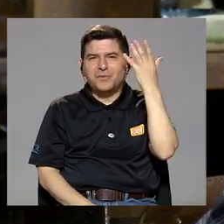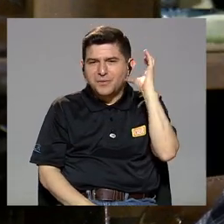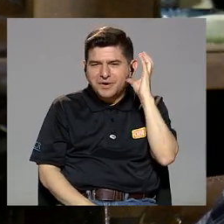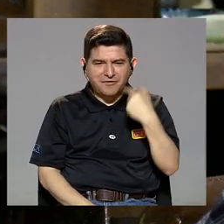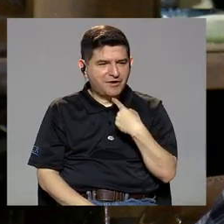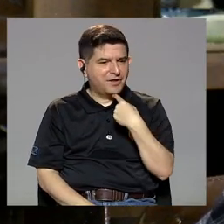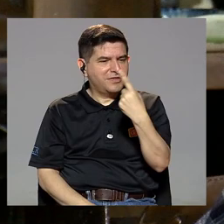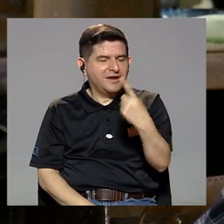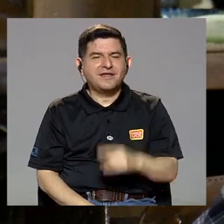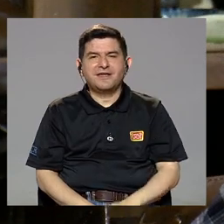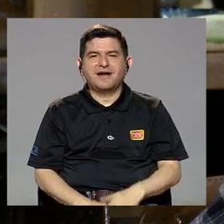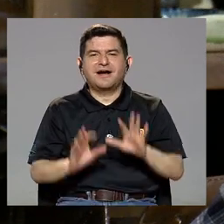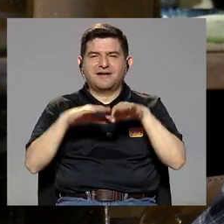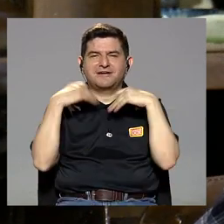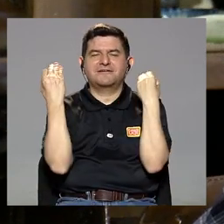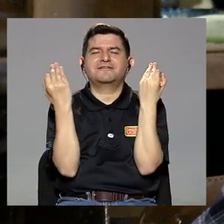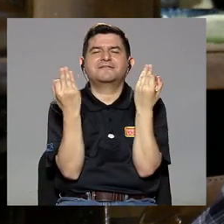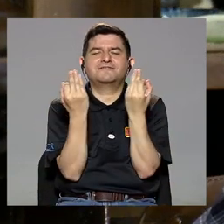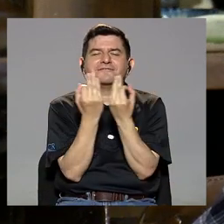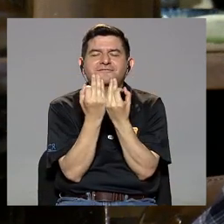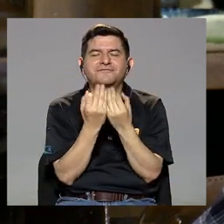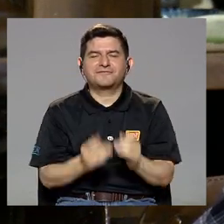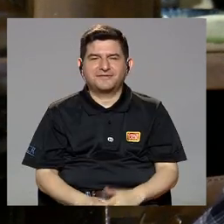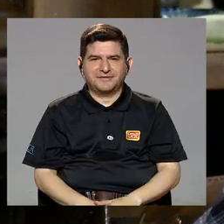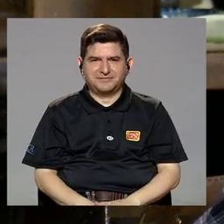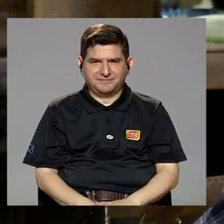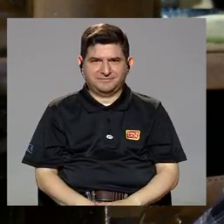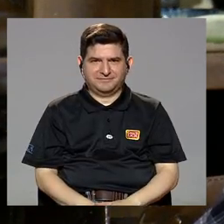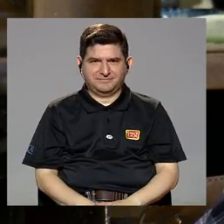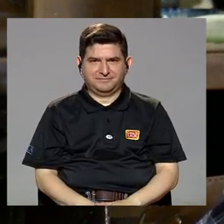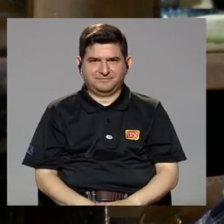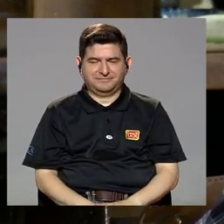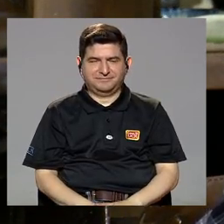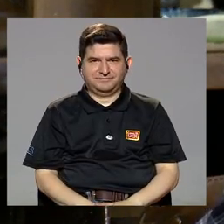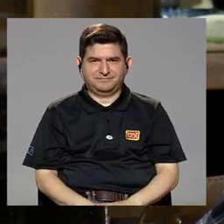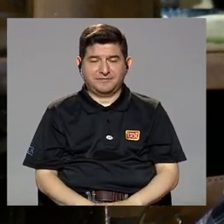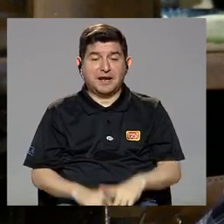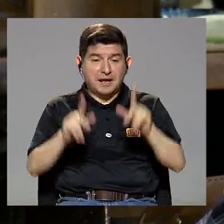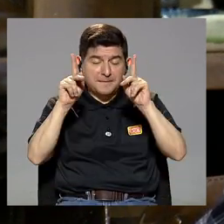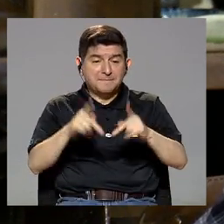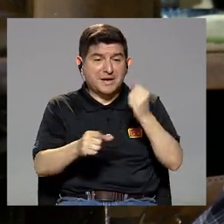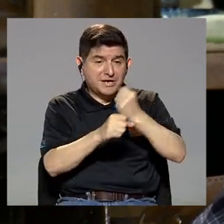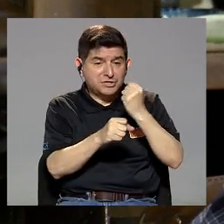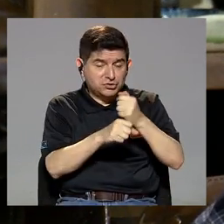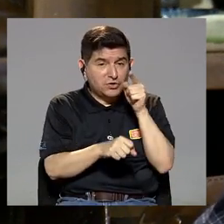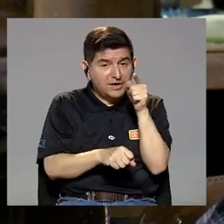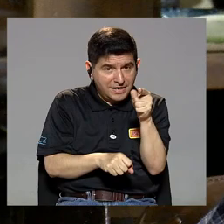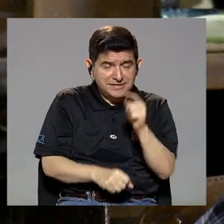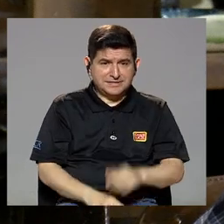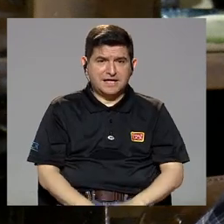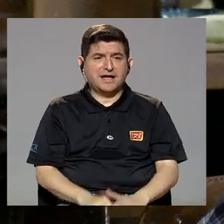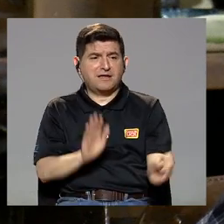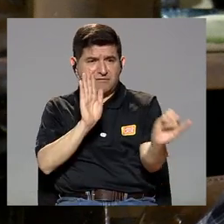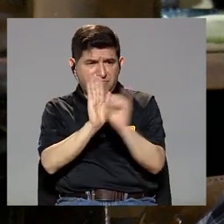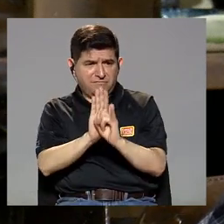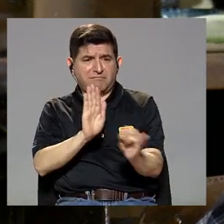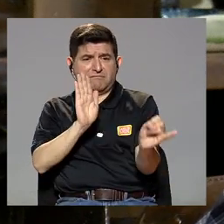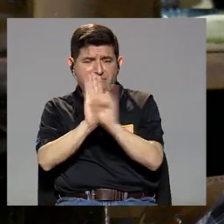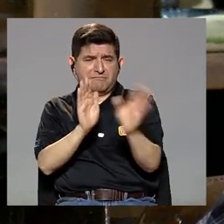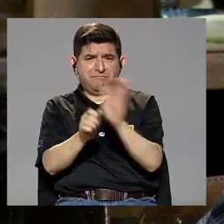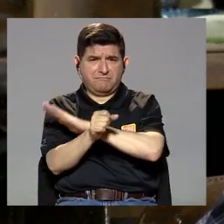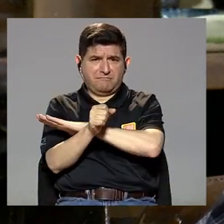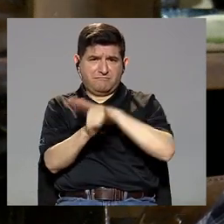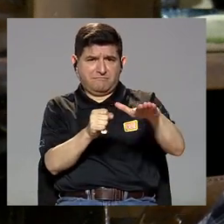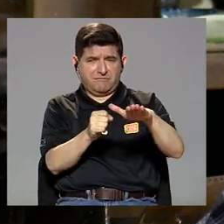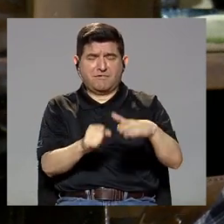diría que familiar porque y los que trabajaron allí se identificaban plenamente